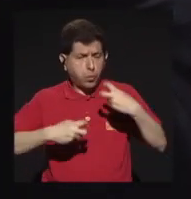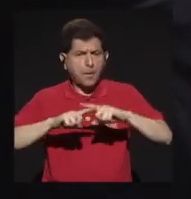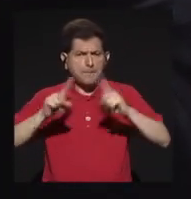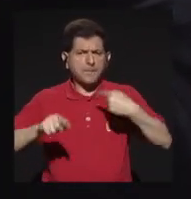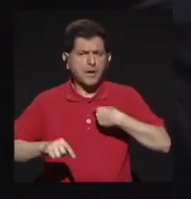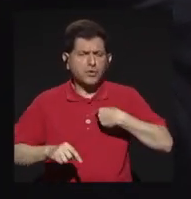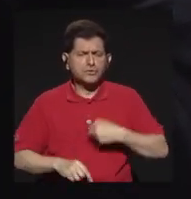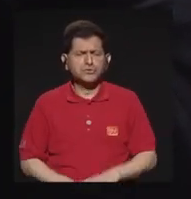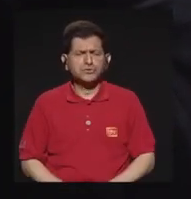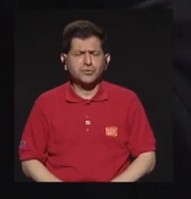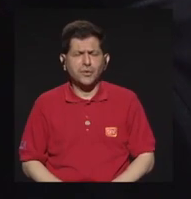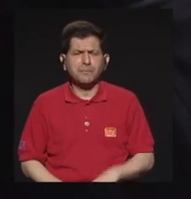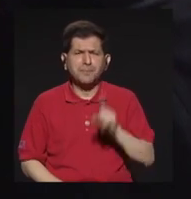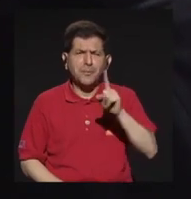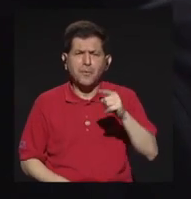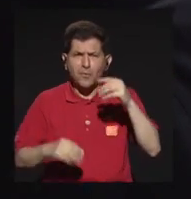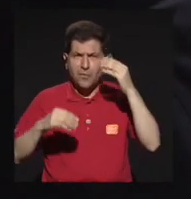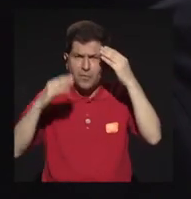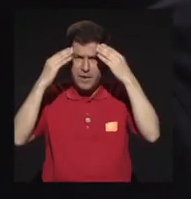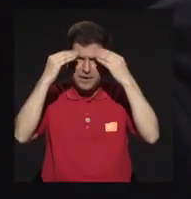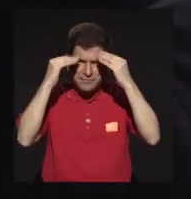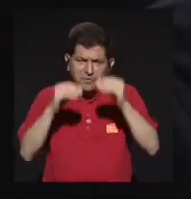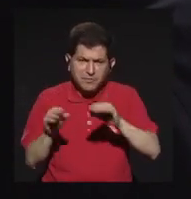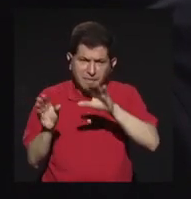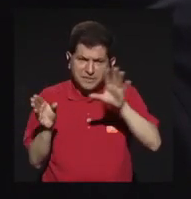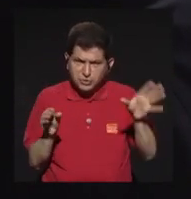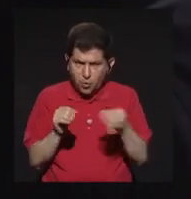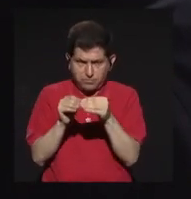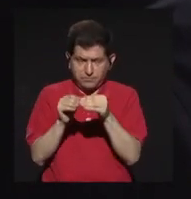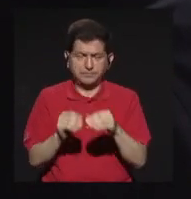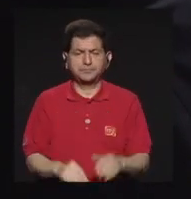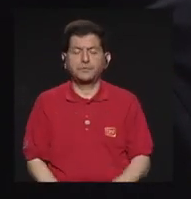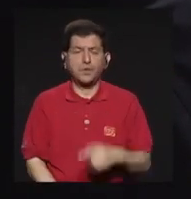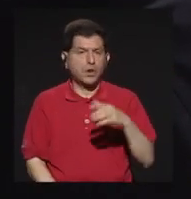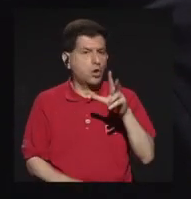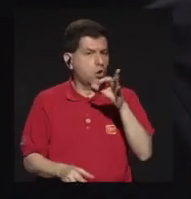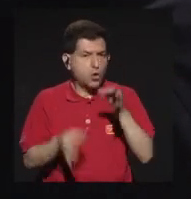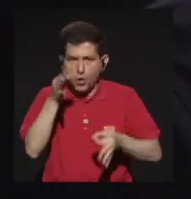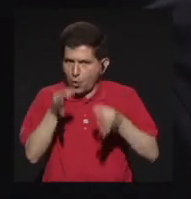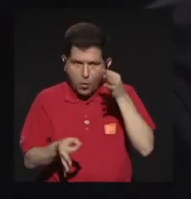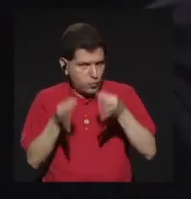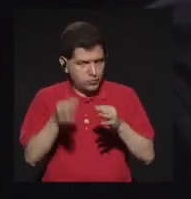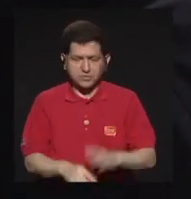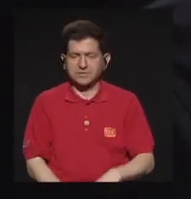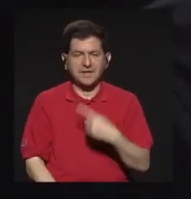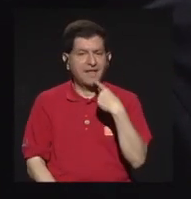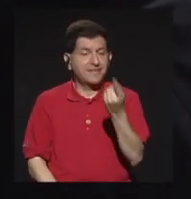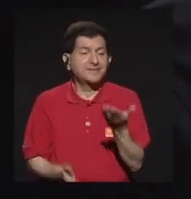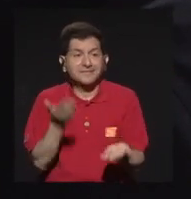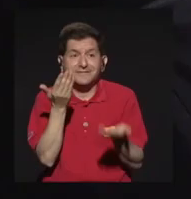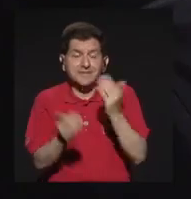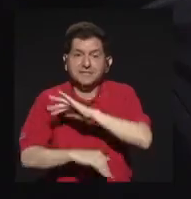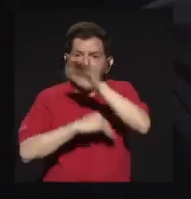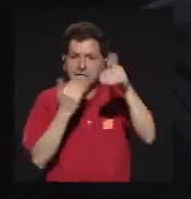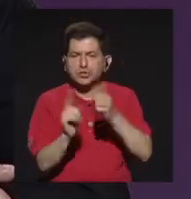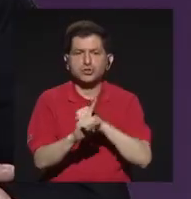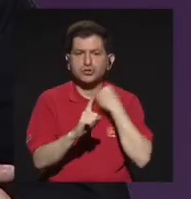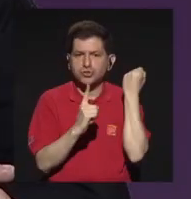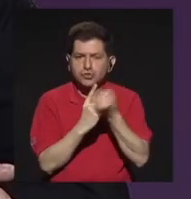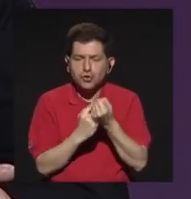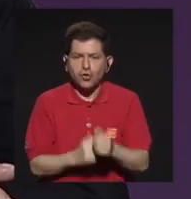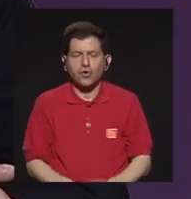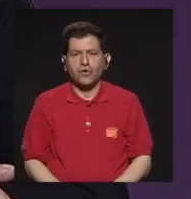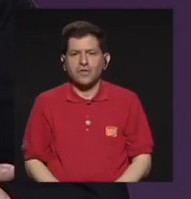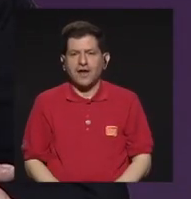quiero hacer un paréntesis yo no no sería justa si dijera o sea que toda la sociedad se